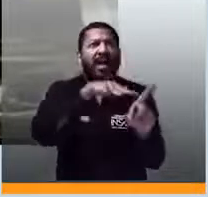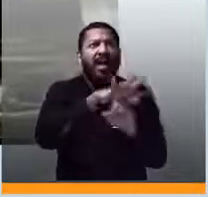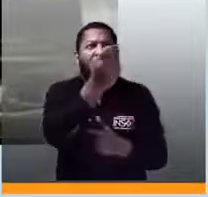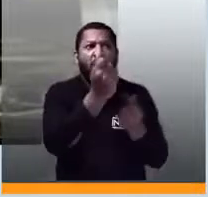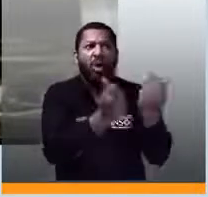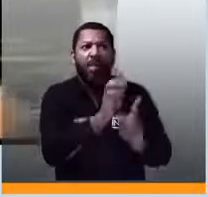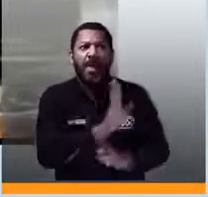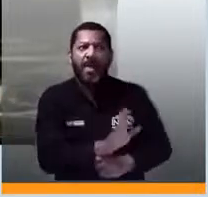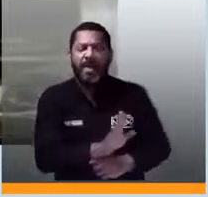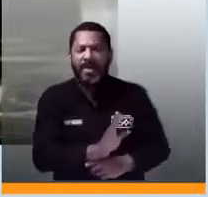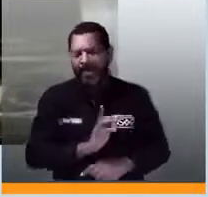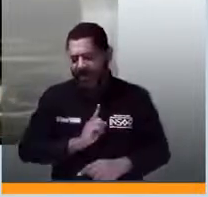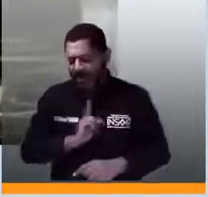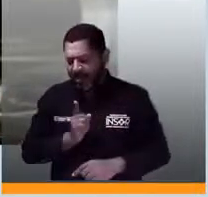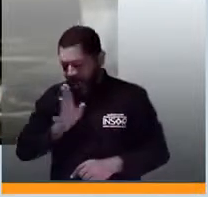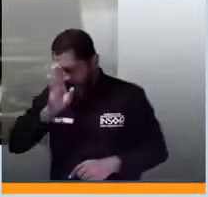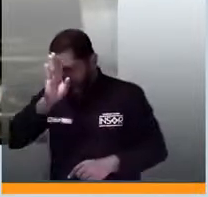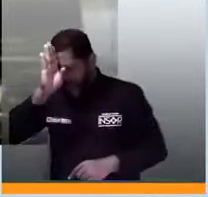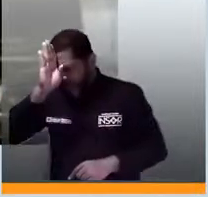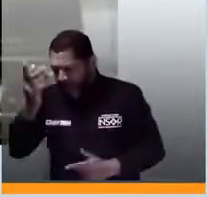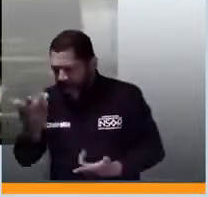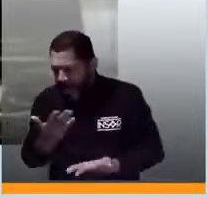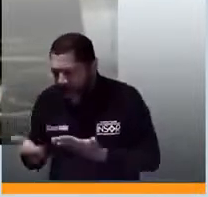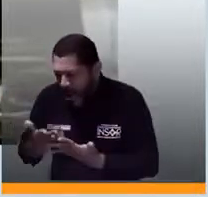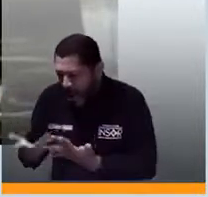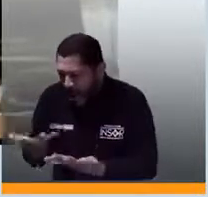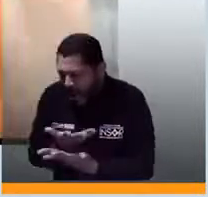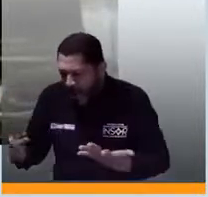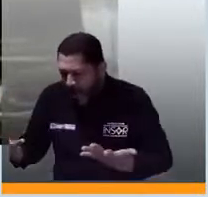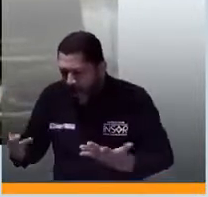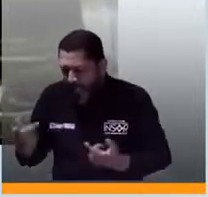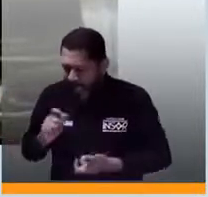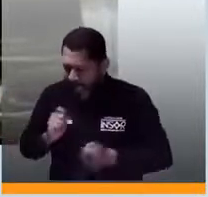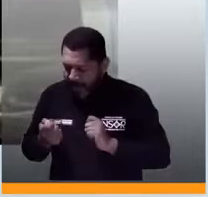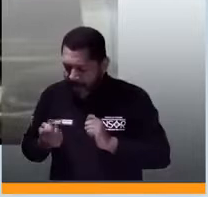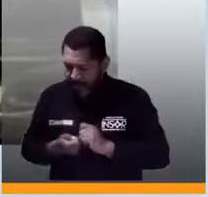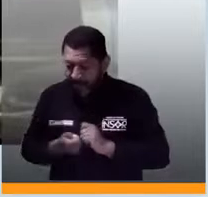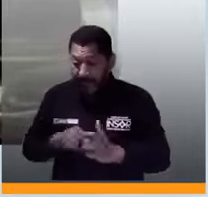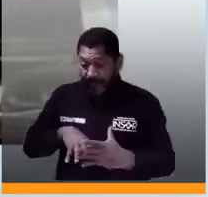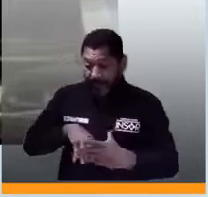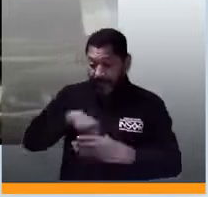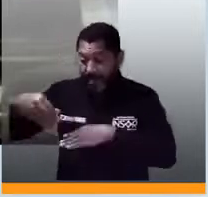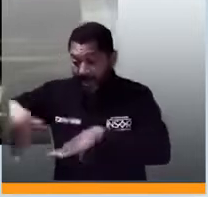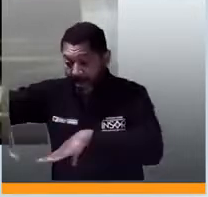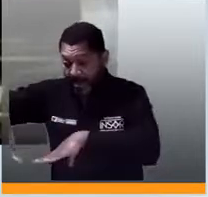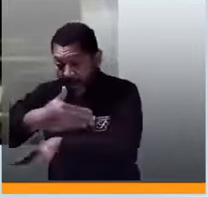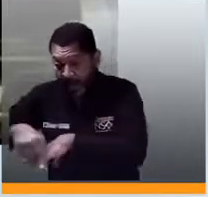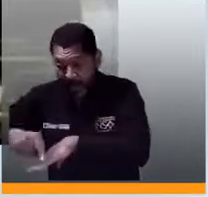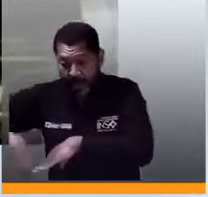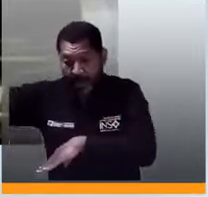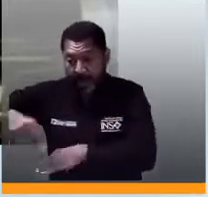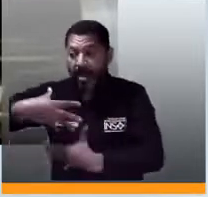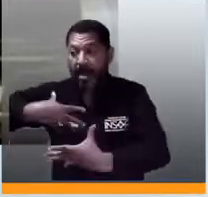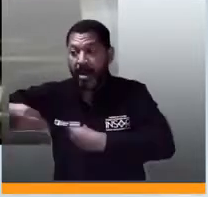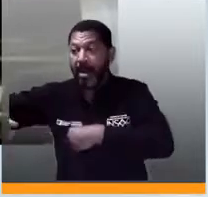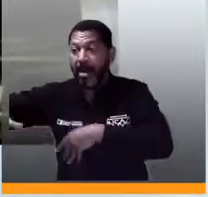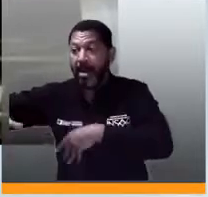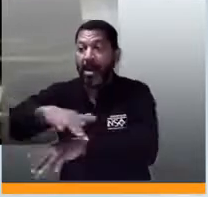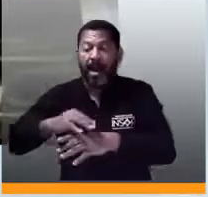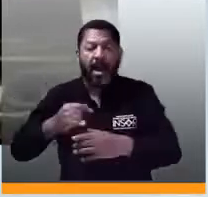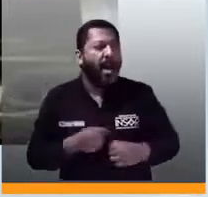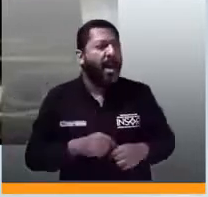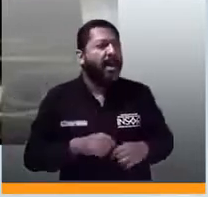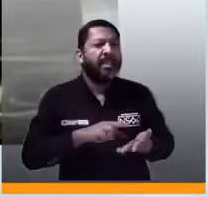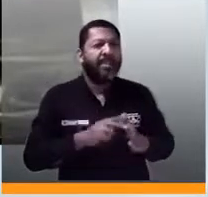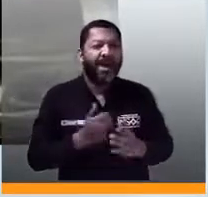cambiar nuestros hábitos de consumo, que una vez que salgamos a la calle, como que no guardemos el cuarto de San